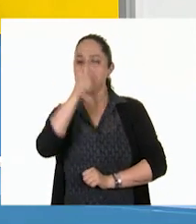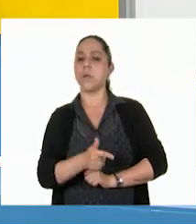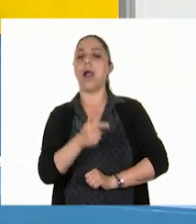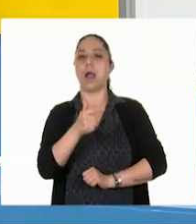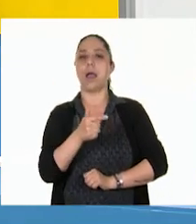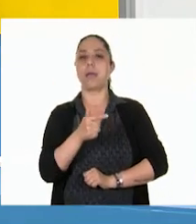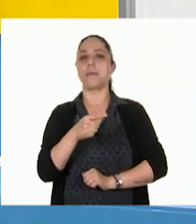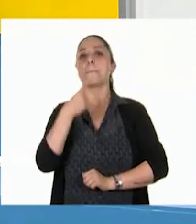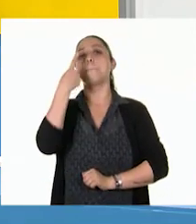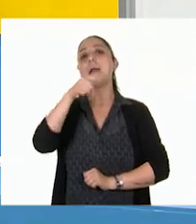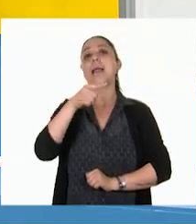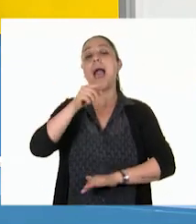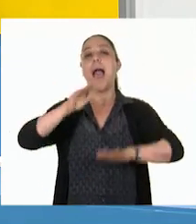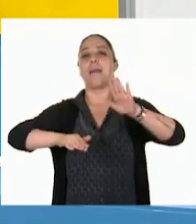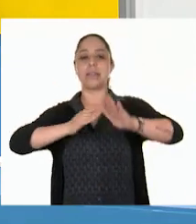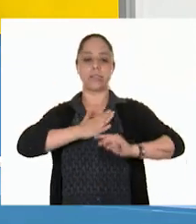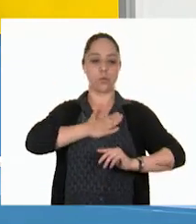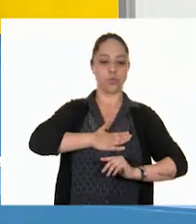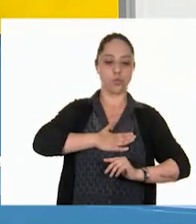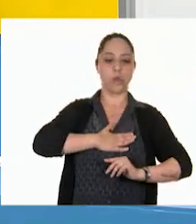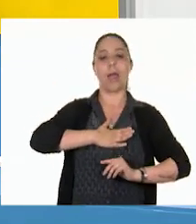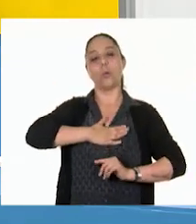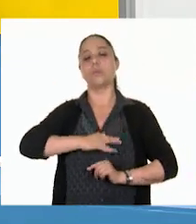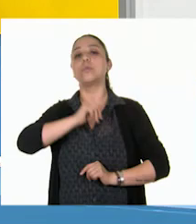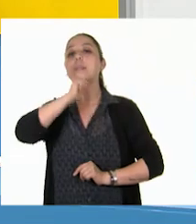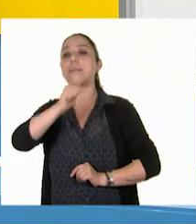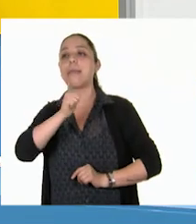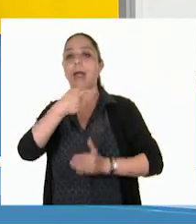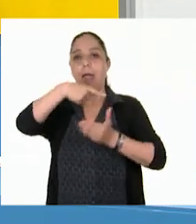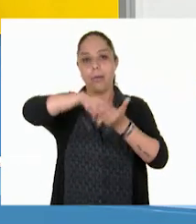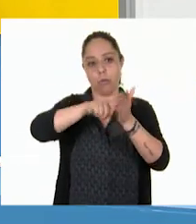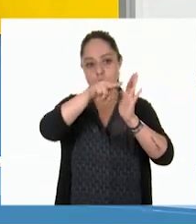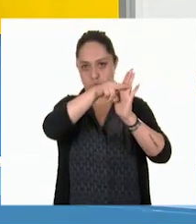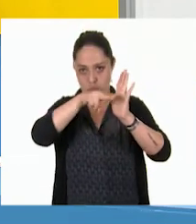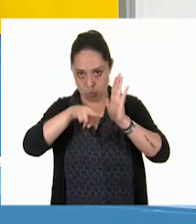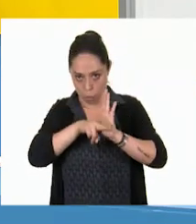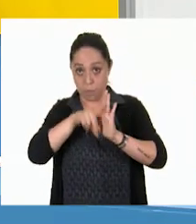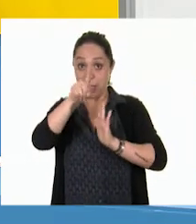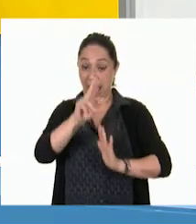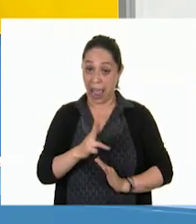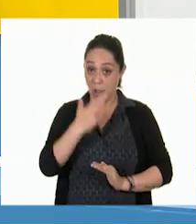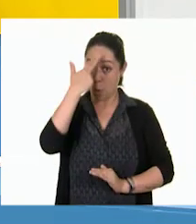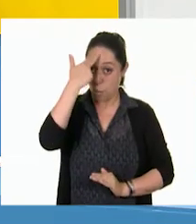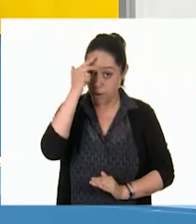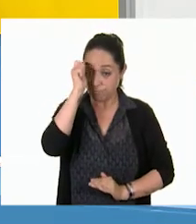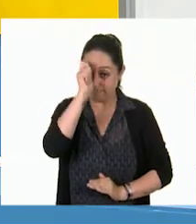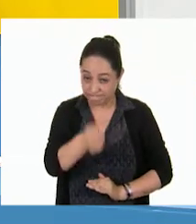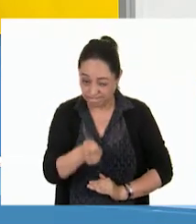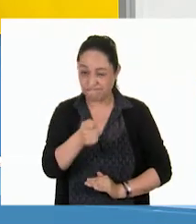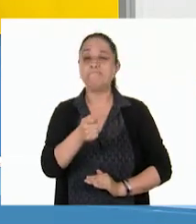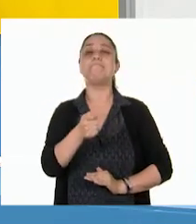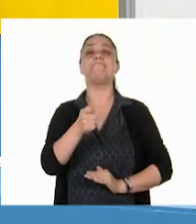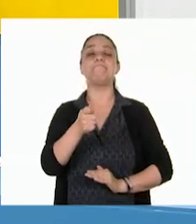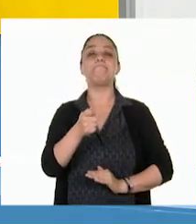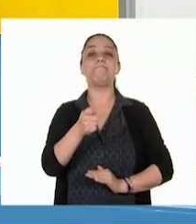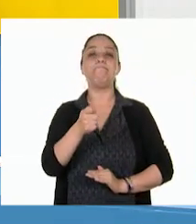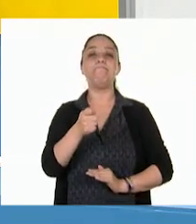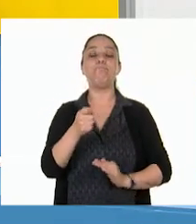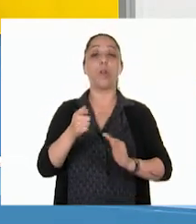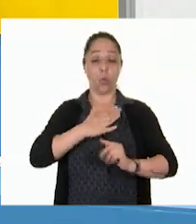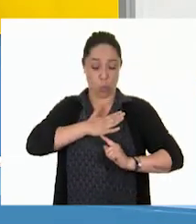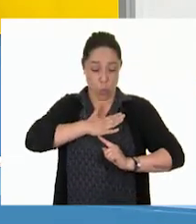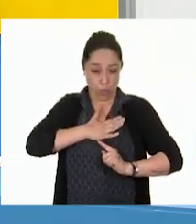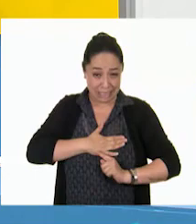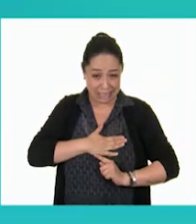justa e injusta de las normas. Oh. Recuerden el principio de la